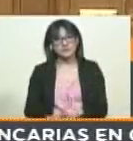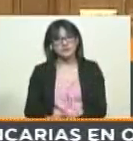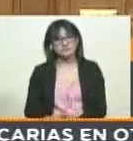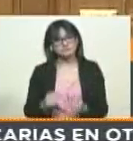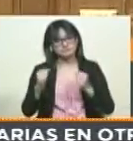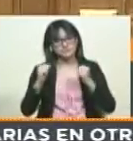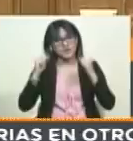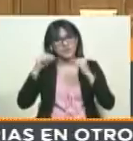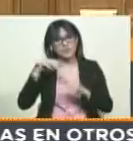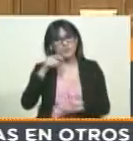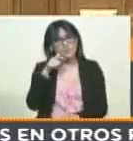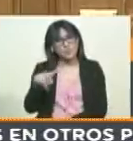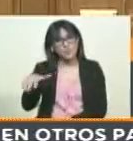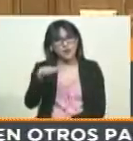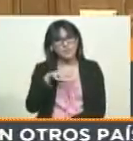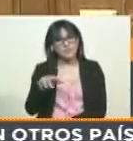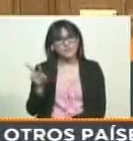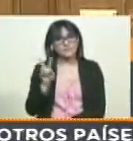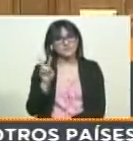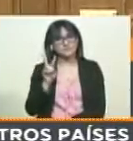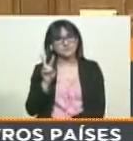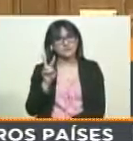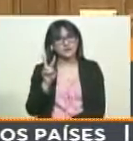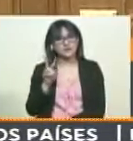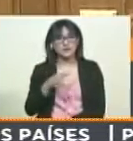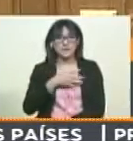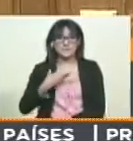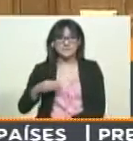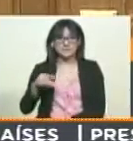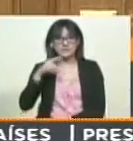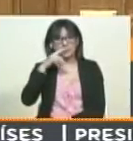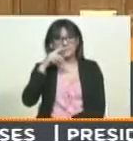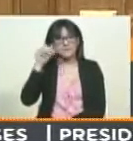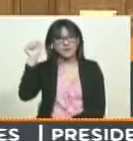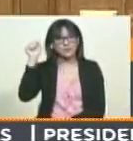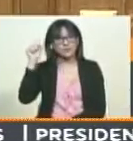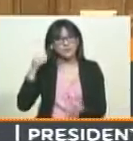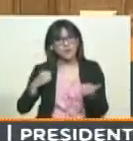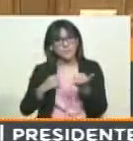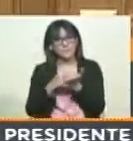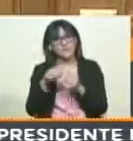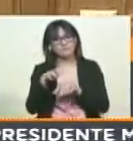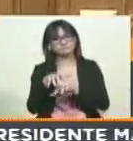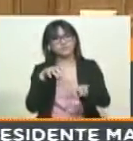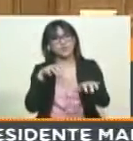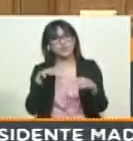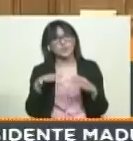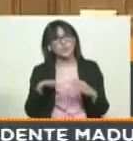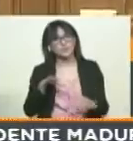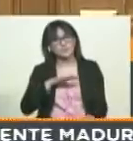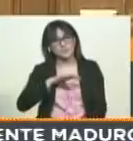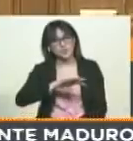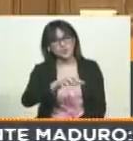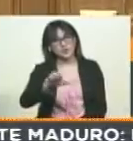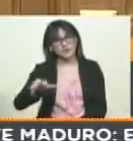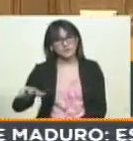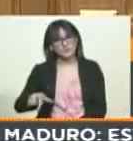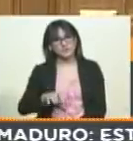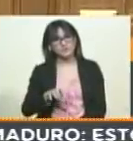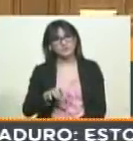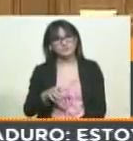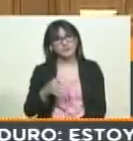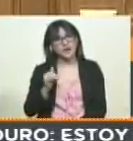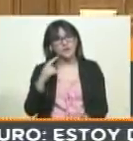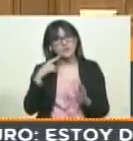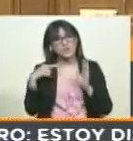pueblo venezolano, el presidente Nicolás Maduro han apoyado a muchas naciones de nuestra región. Tenemos